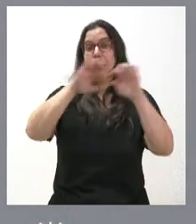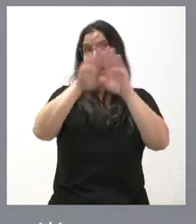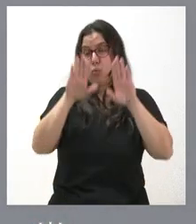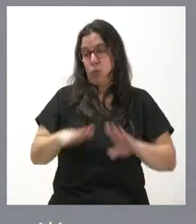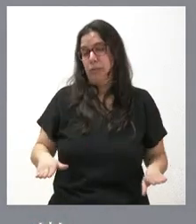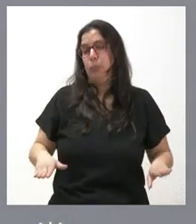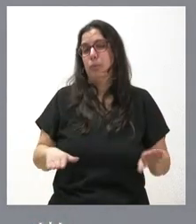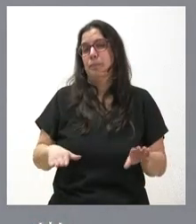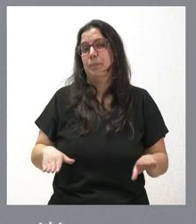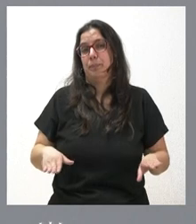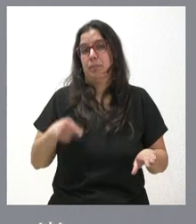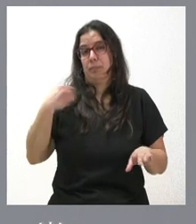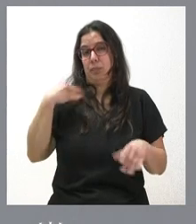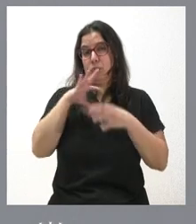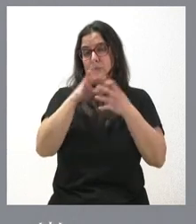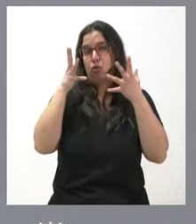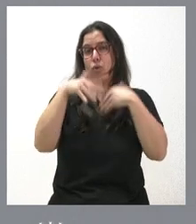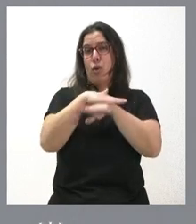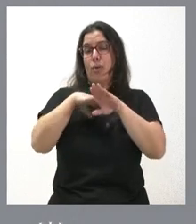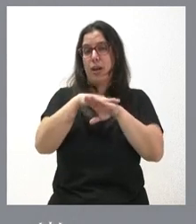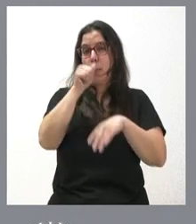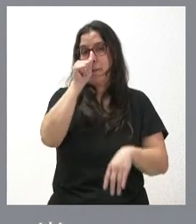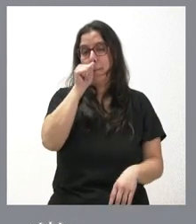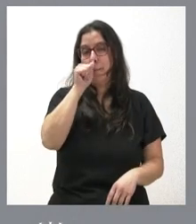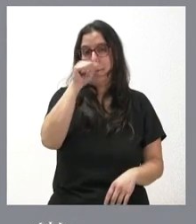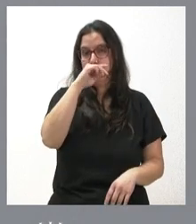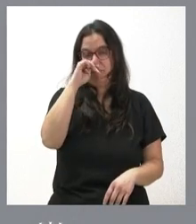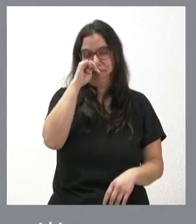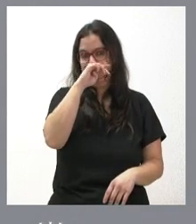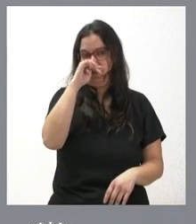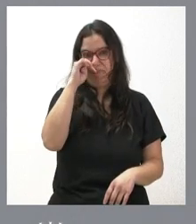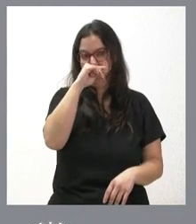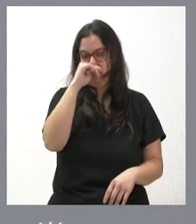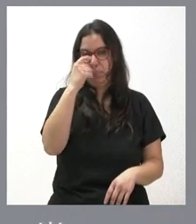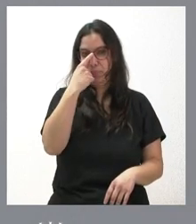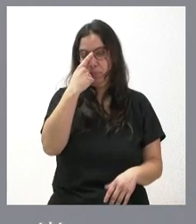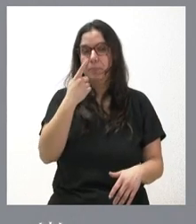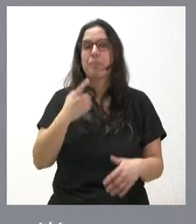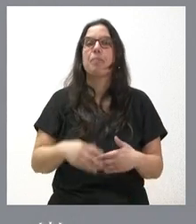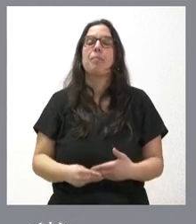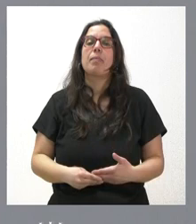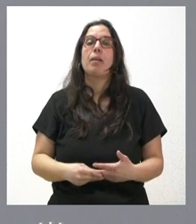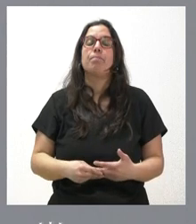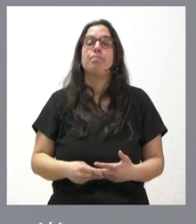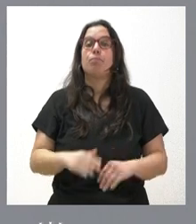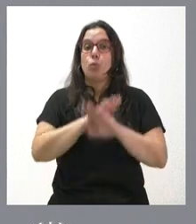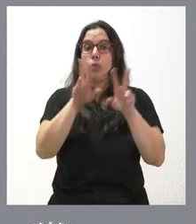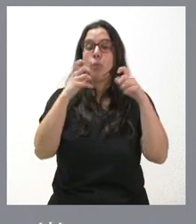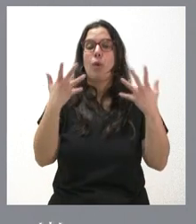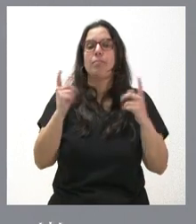este consejo de gobierno es el